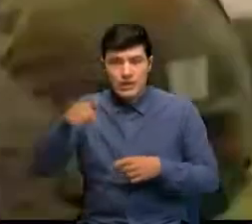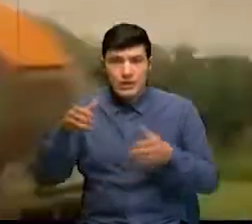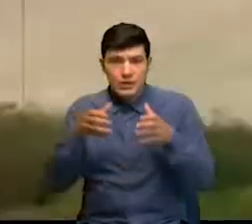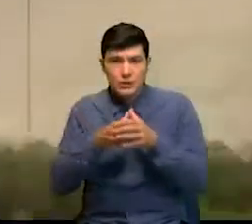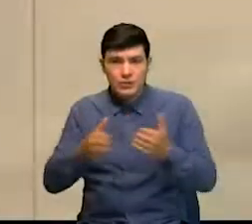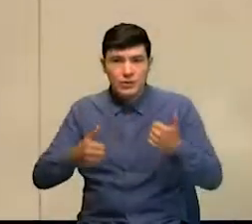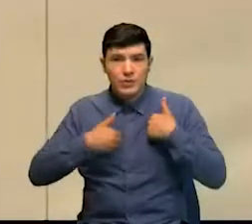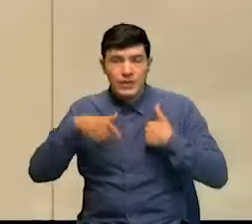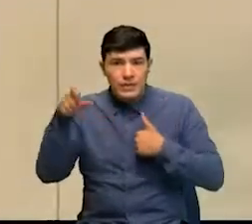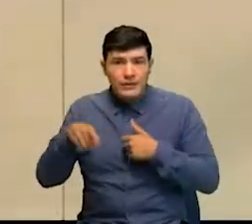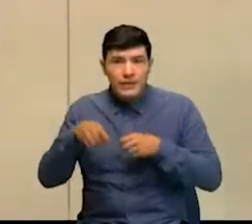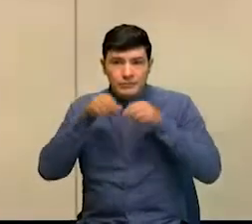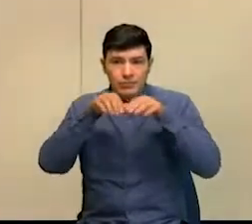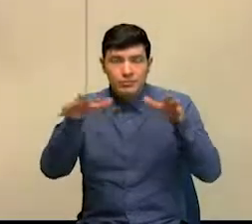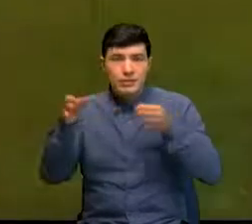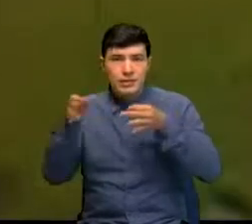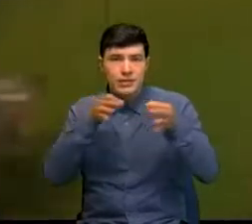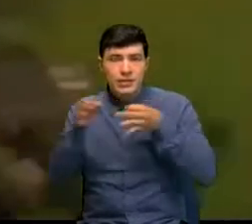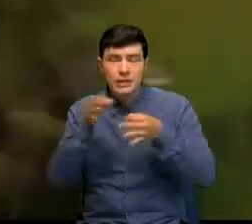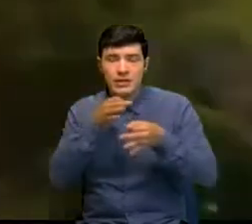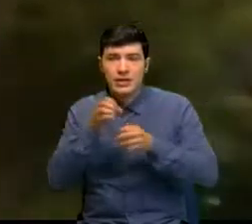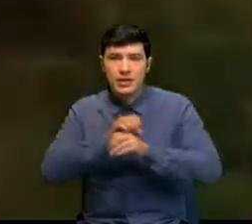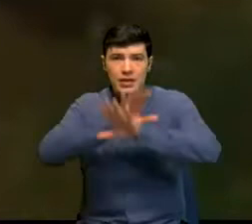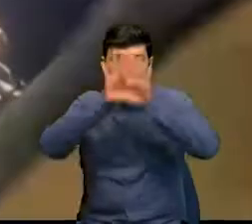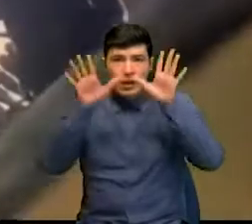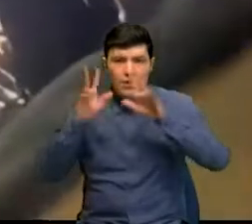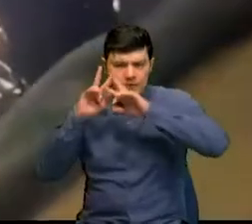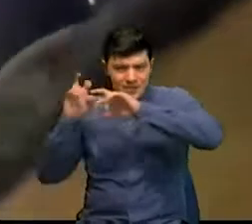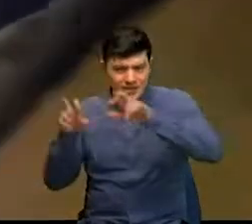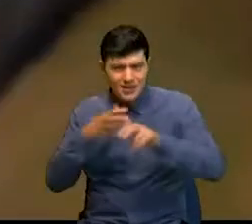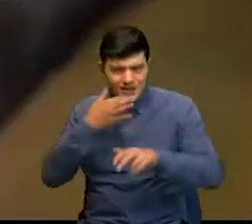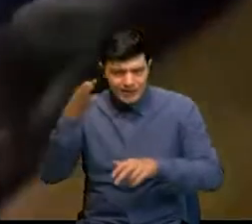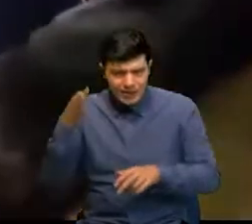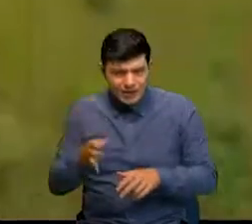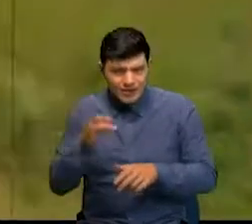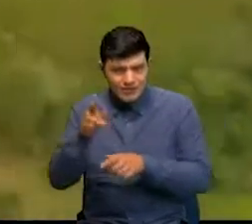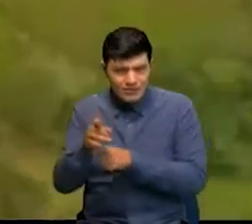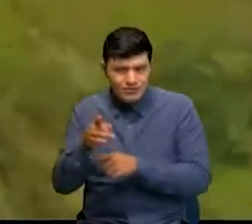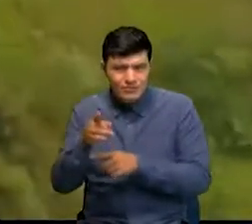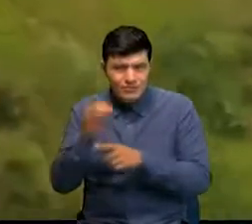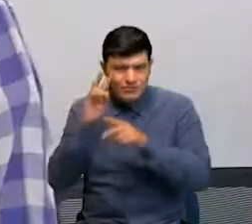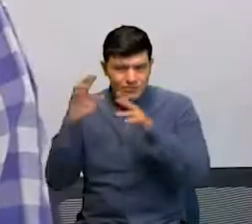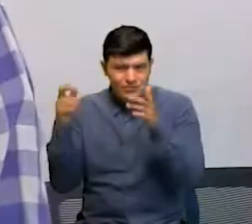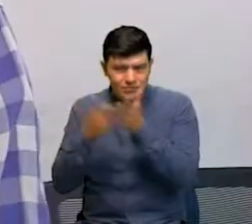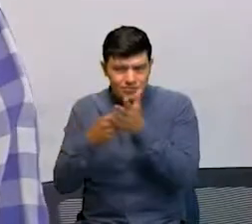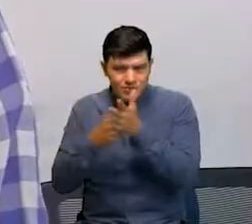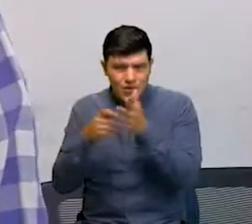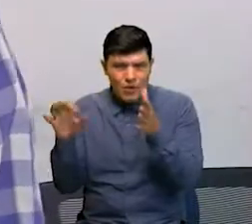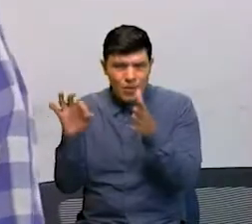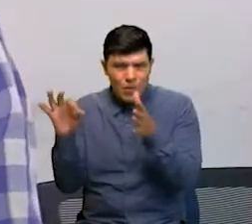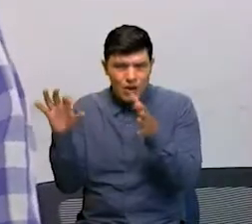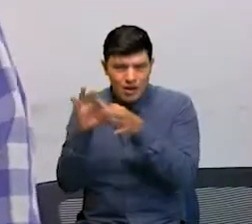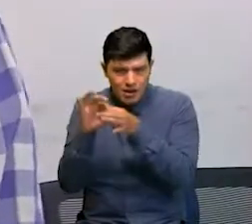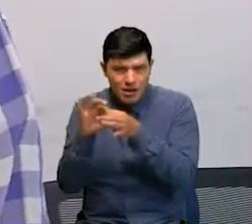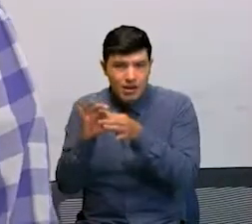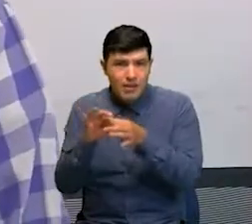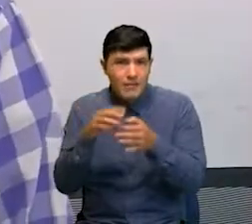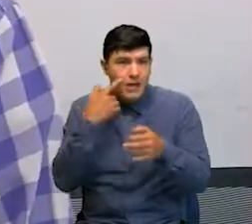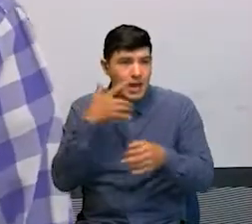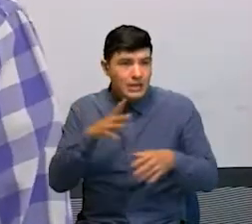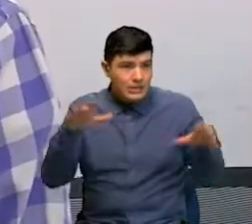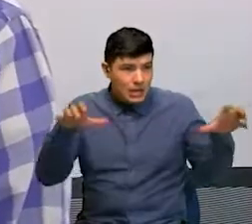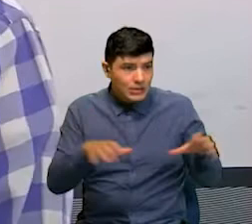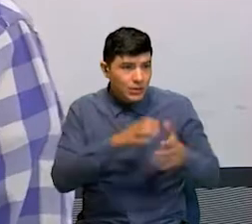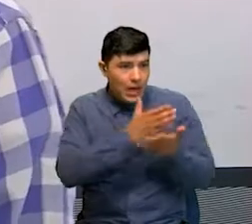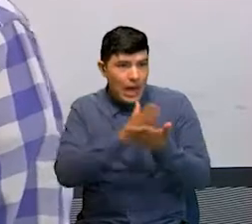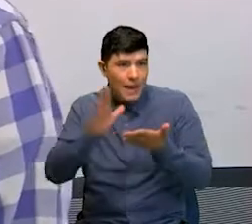esa situación e investigar esas posibles alianzas ustedes aprobarlas parece que esto no fueran hechos aislados lo que uno ve